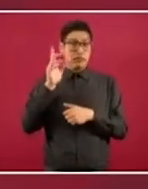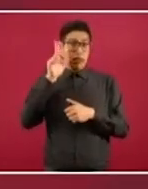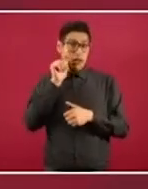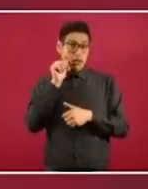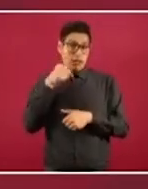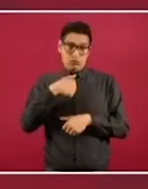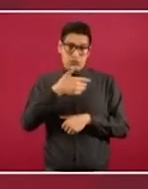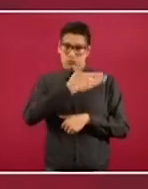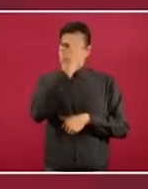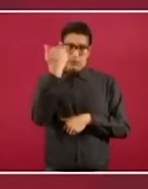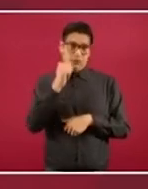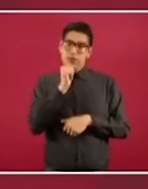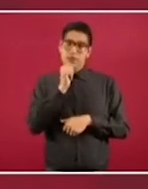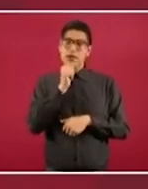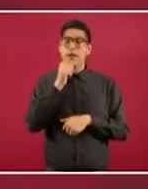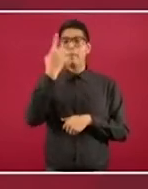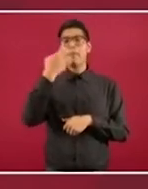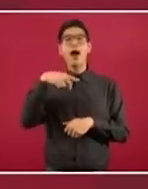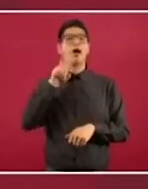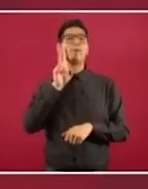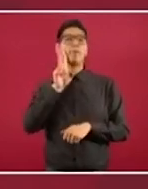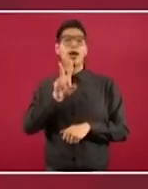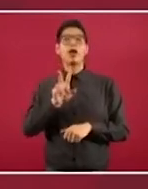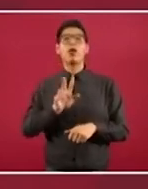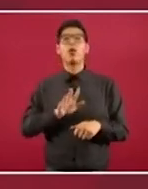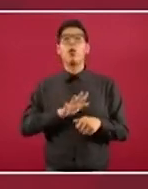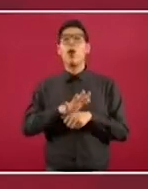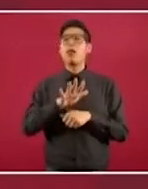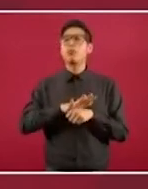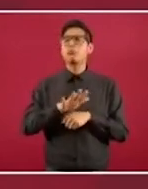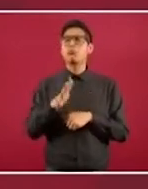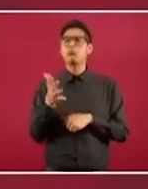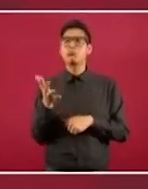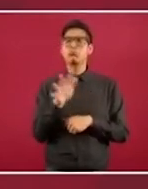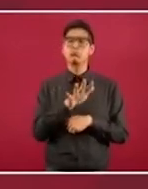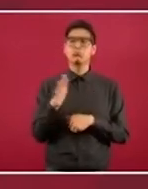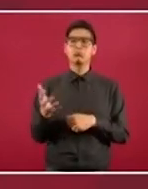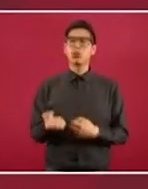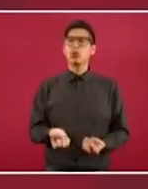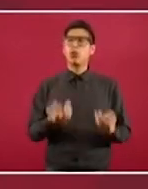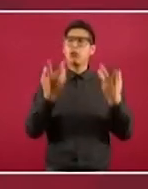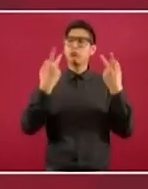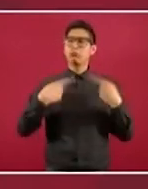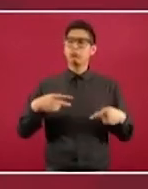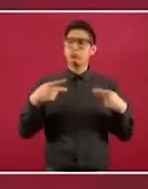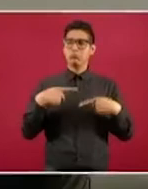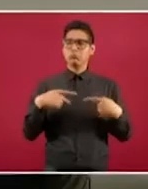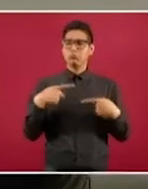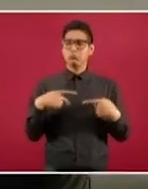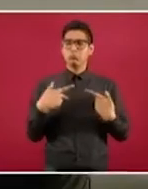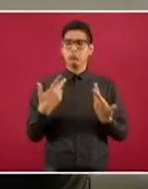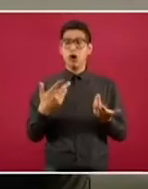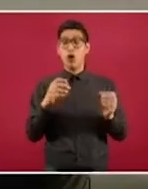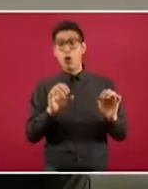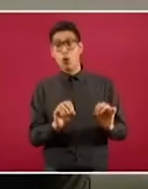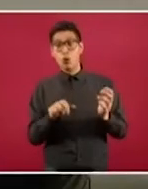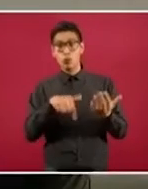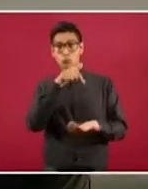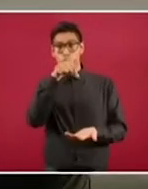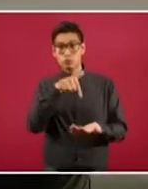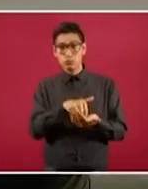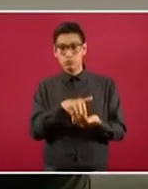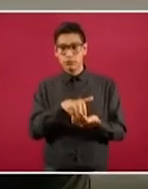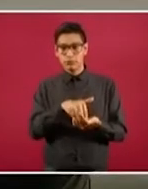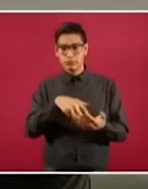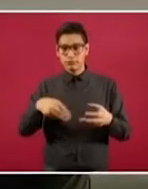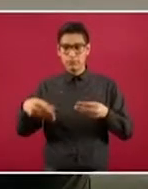en los primeros días de esta semana podríamos tener una estimación de cómo se irá presentando por sitio, por regiones,